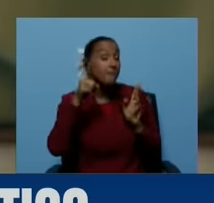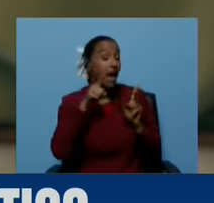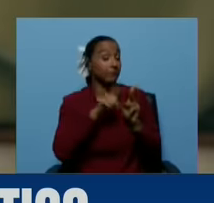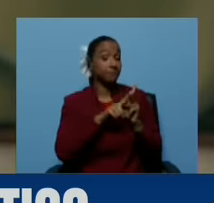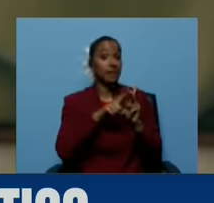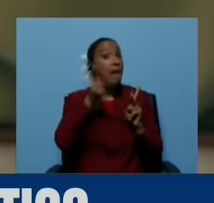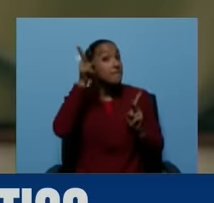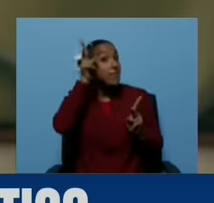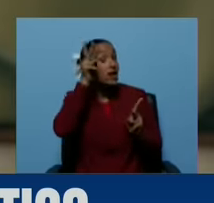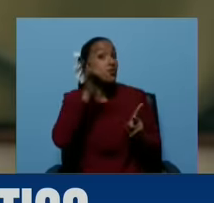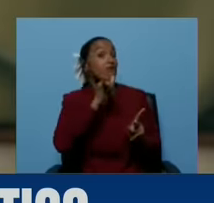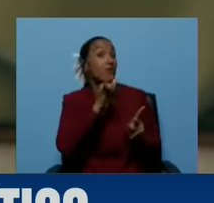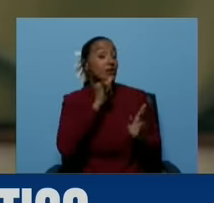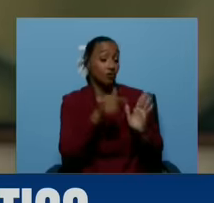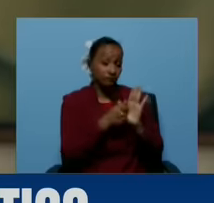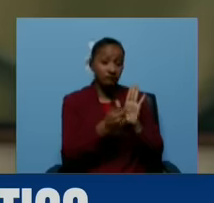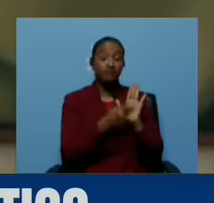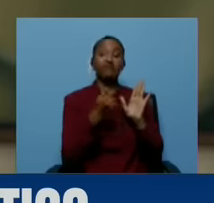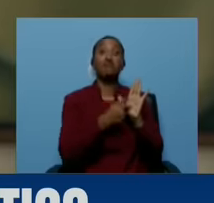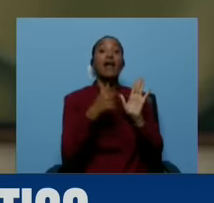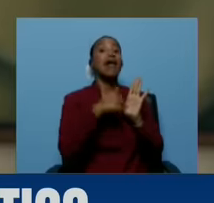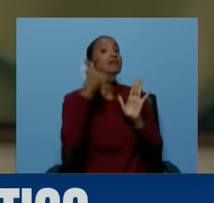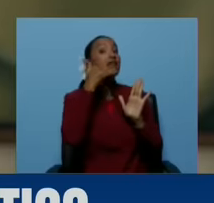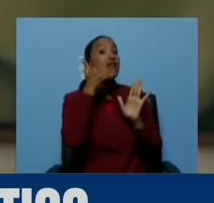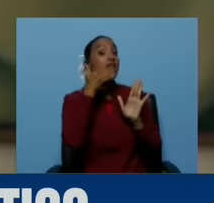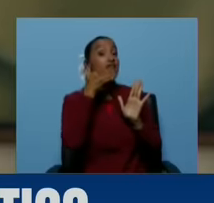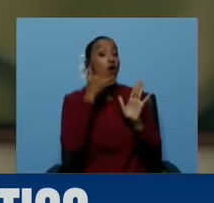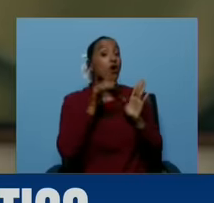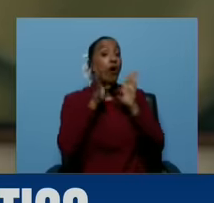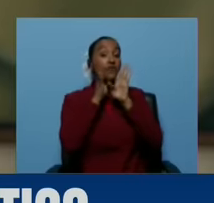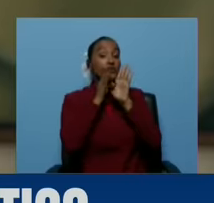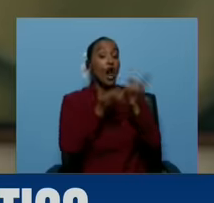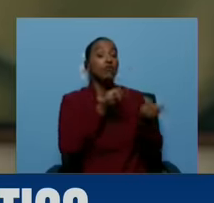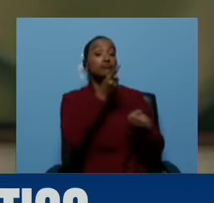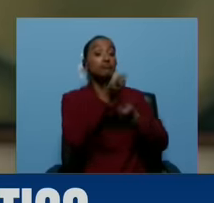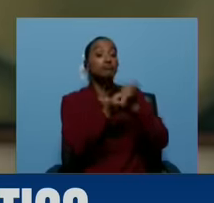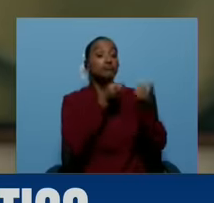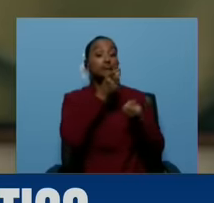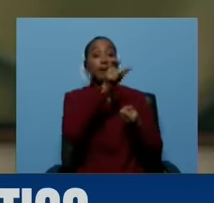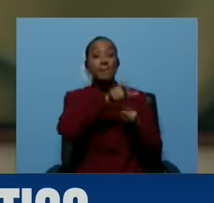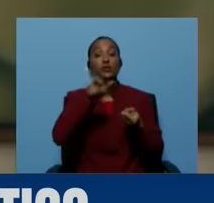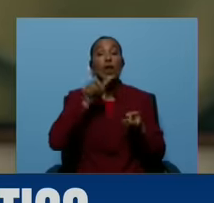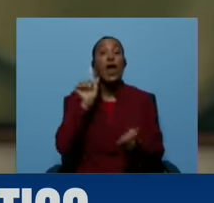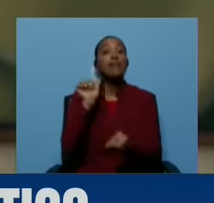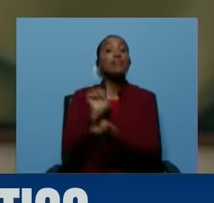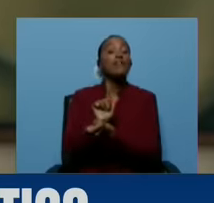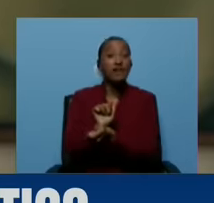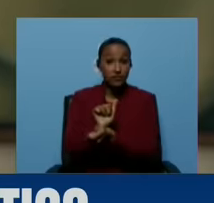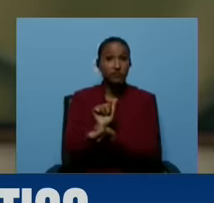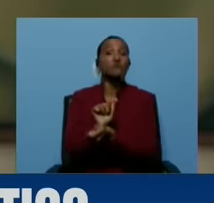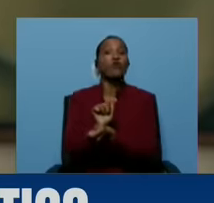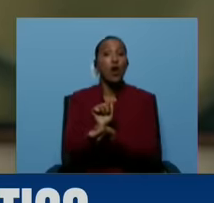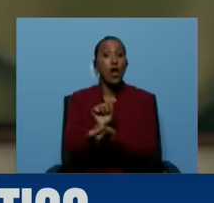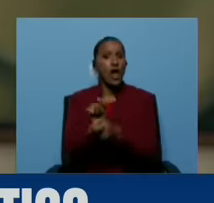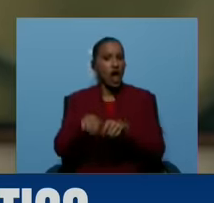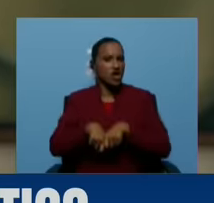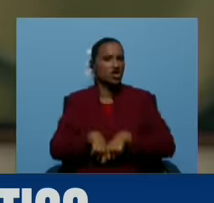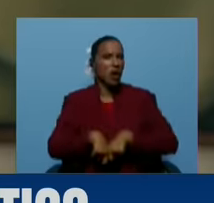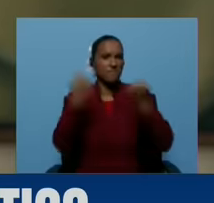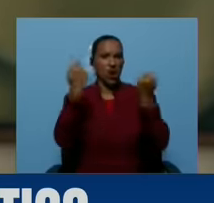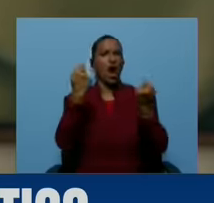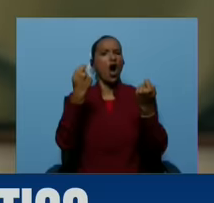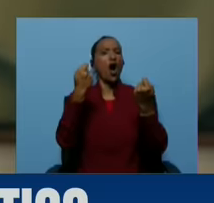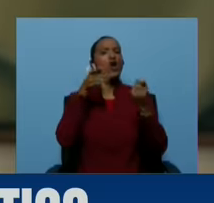los teléfonos hablando, y las confesiones de quienes han sido detenidos, que salieron a destruir monumentos